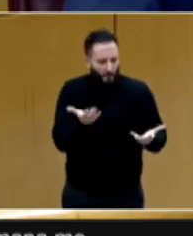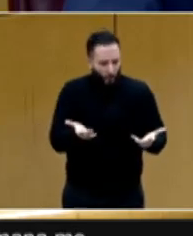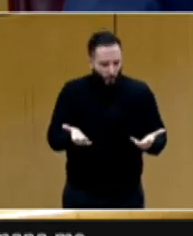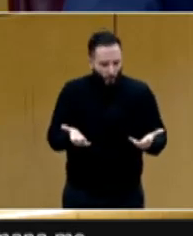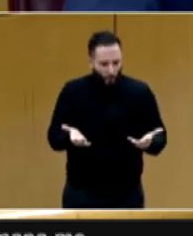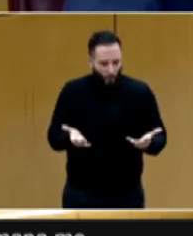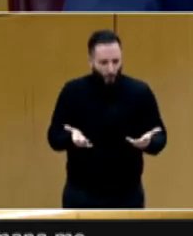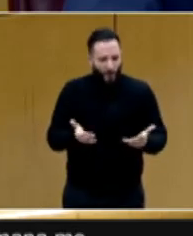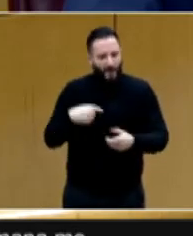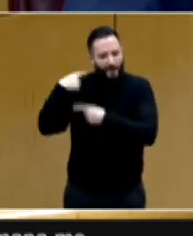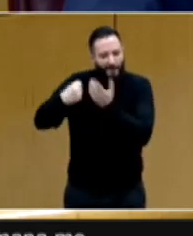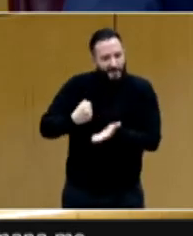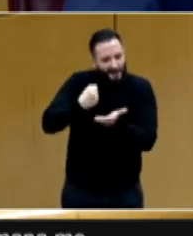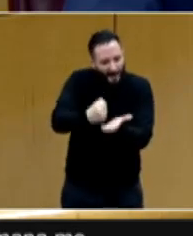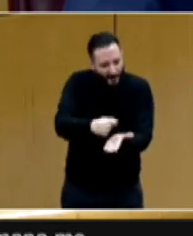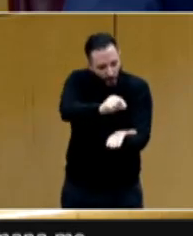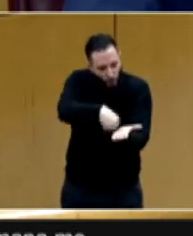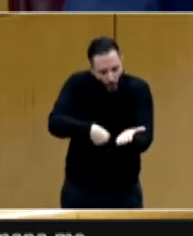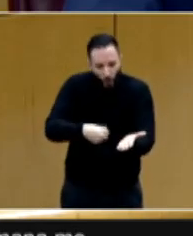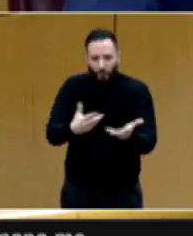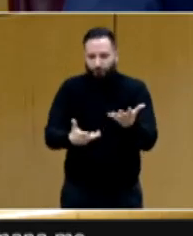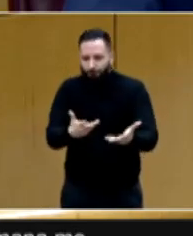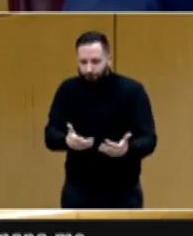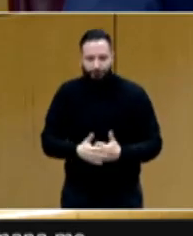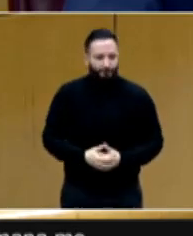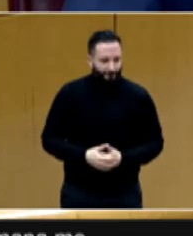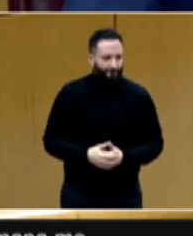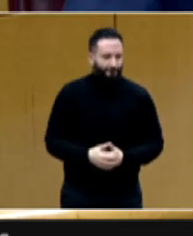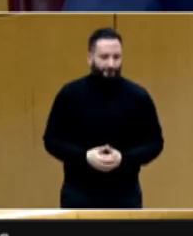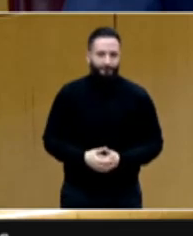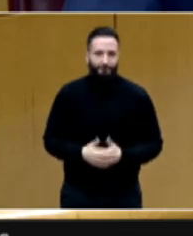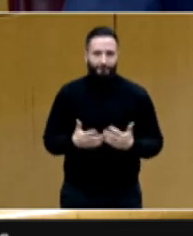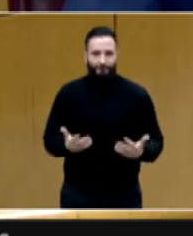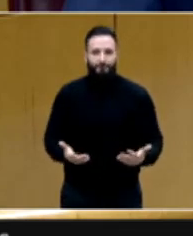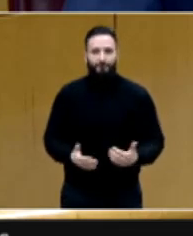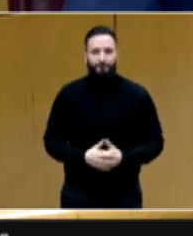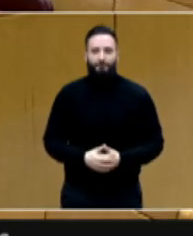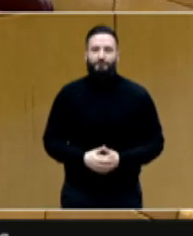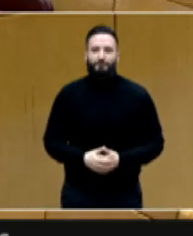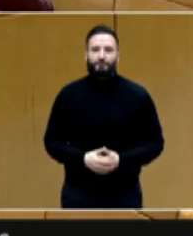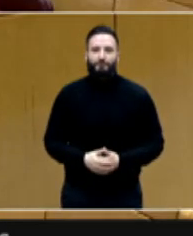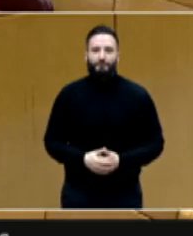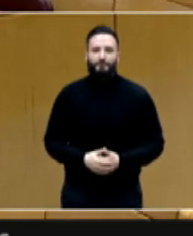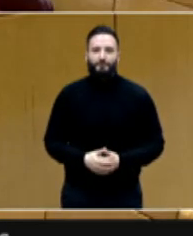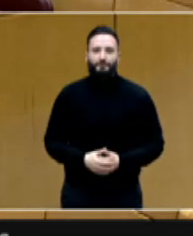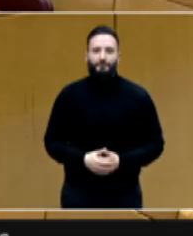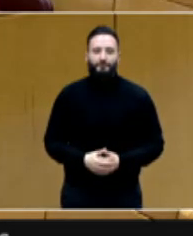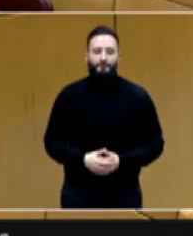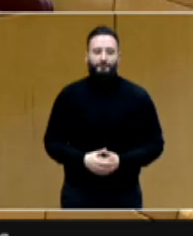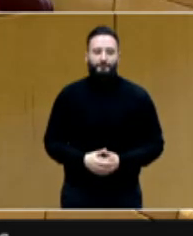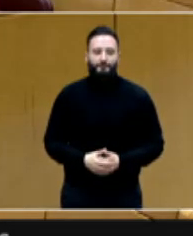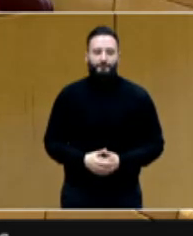los testamentos en cosas de cosas legales y